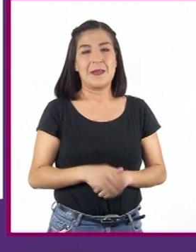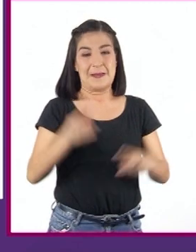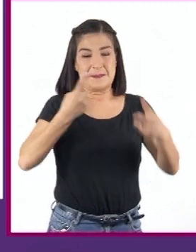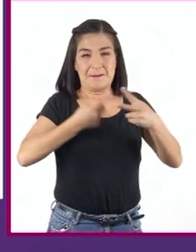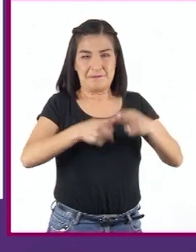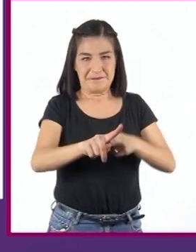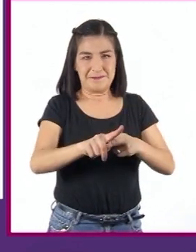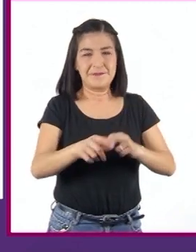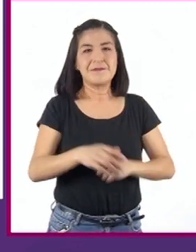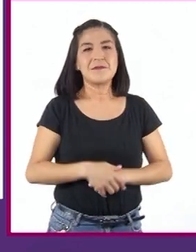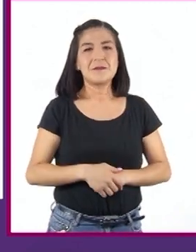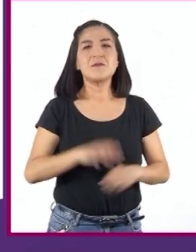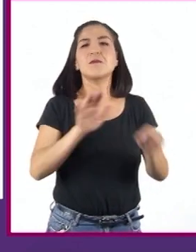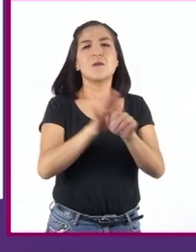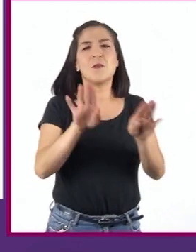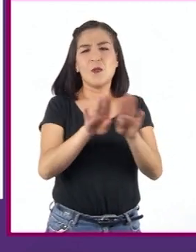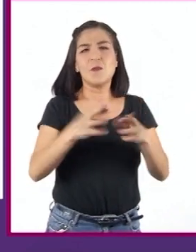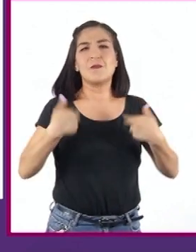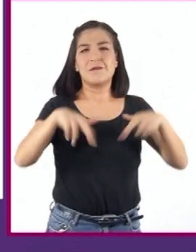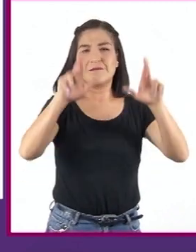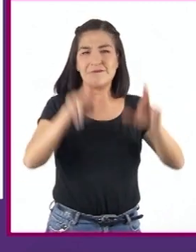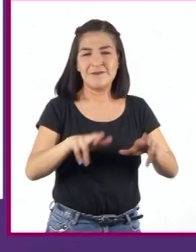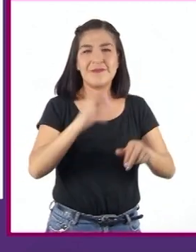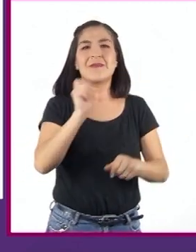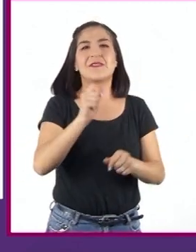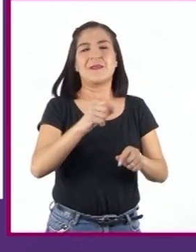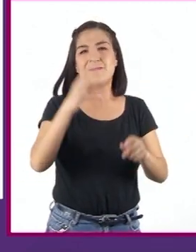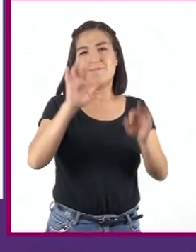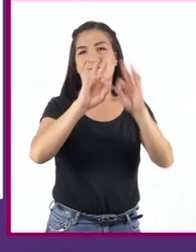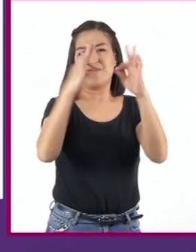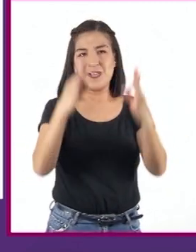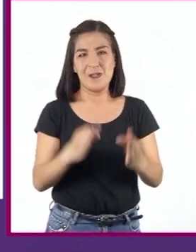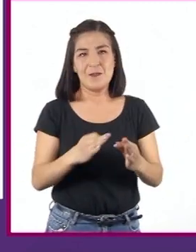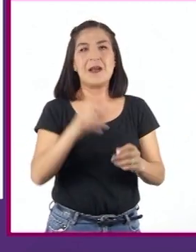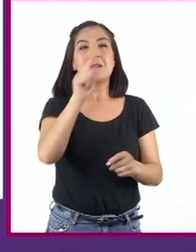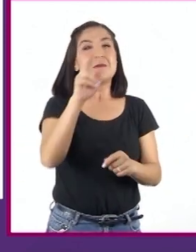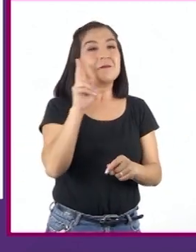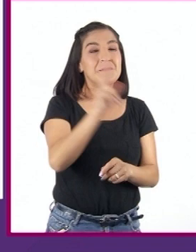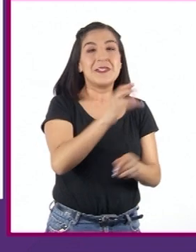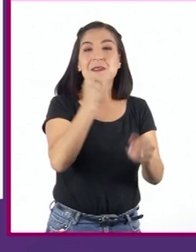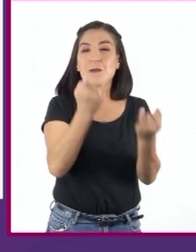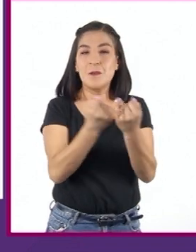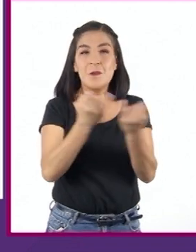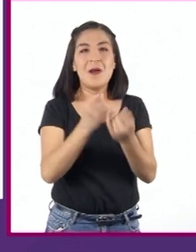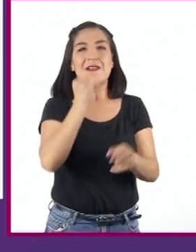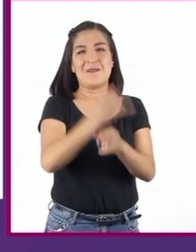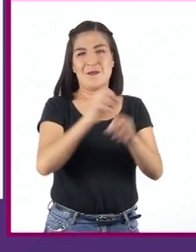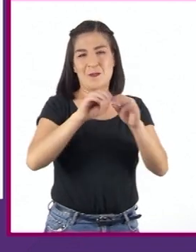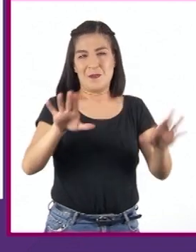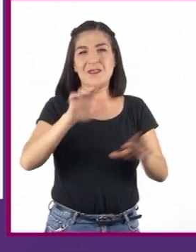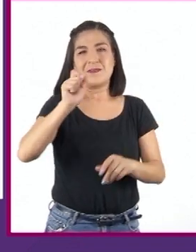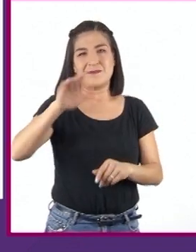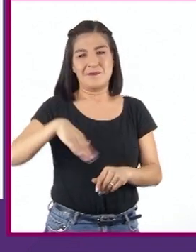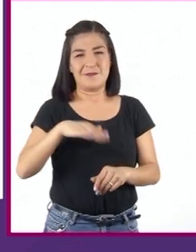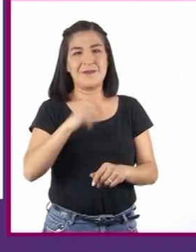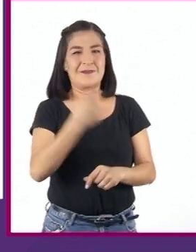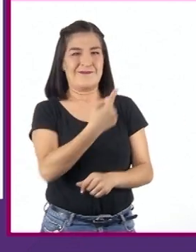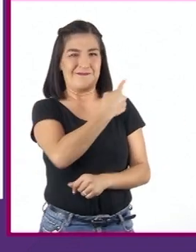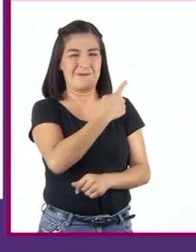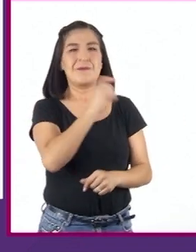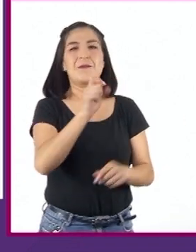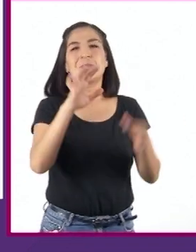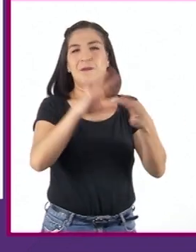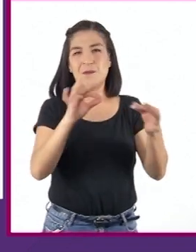Inicien representando la situación con una figura que se apegue a la información que proporciona el texto del